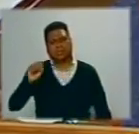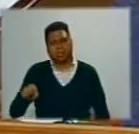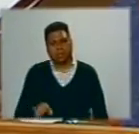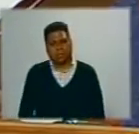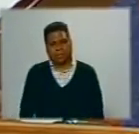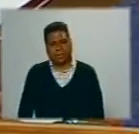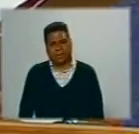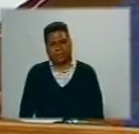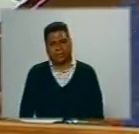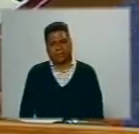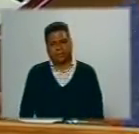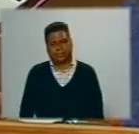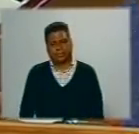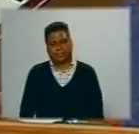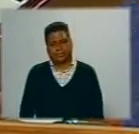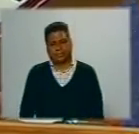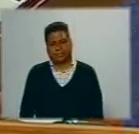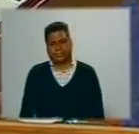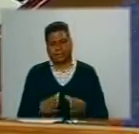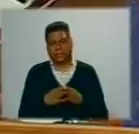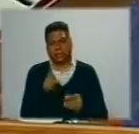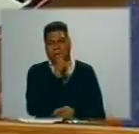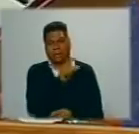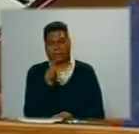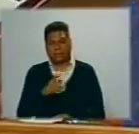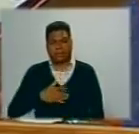su naturaleza y de las personas a las cuales